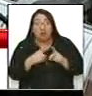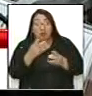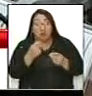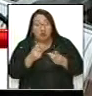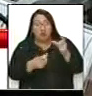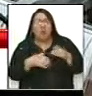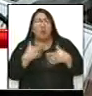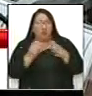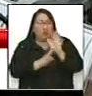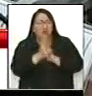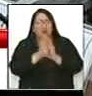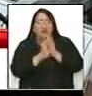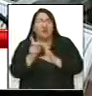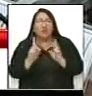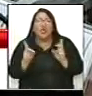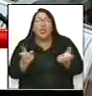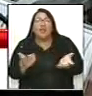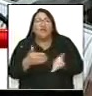no tenemos ese